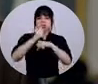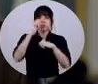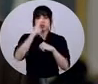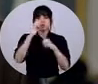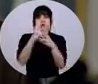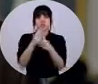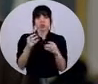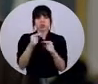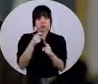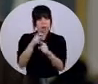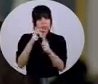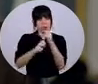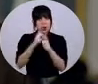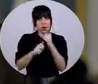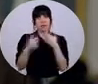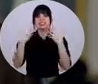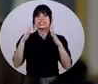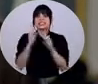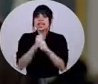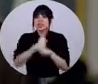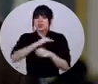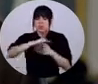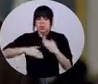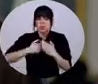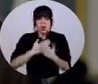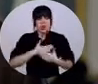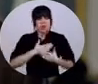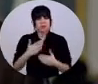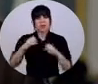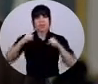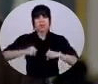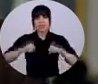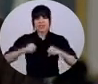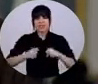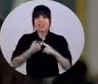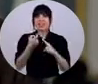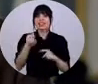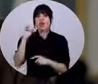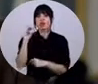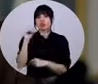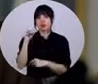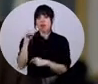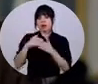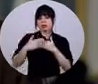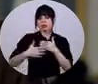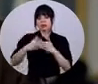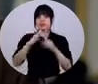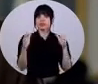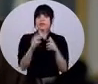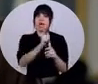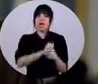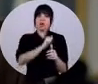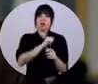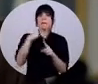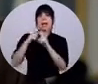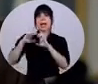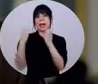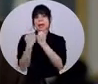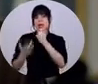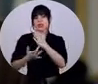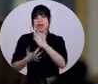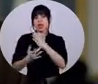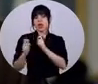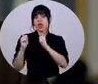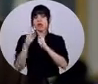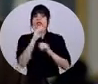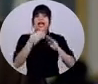económica la hemos asumido como propia. Dedicamos largas horas al análisis del problema, pero sobre todo a la construcción